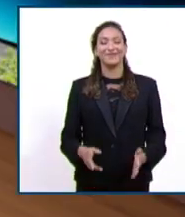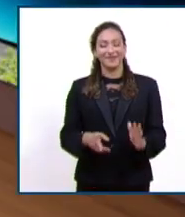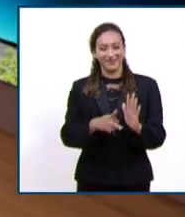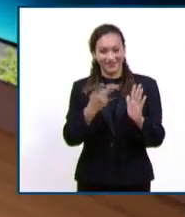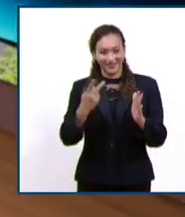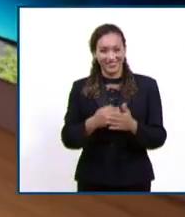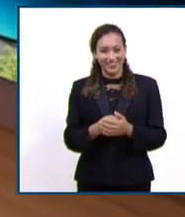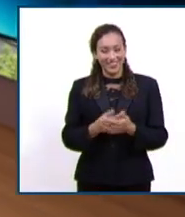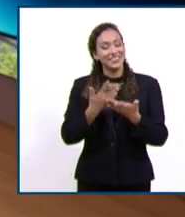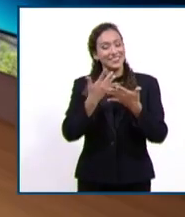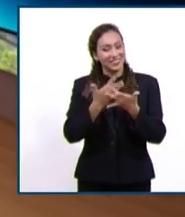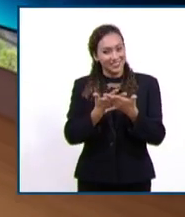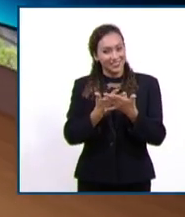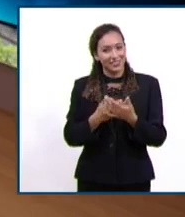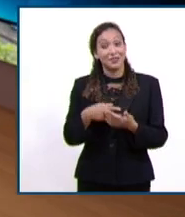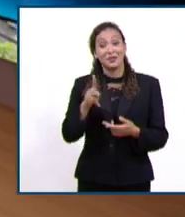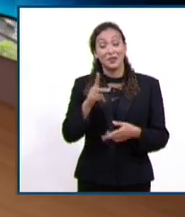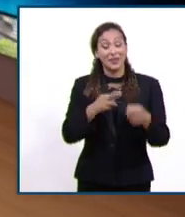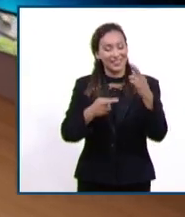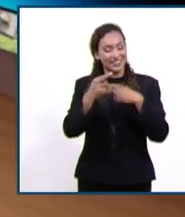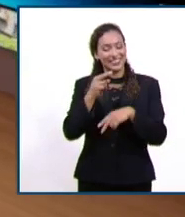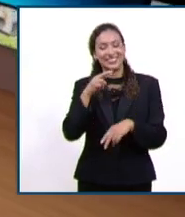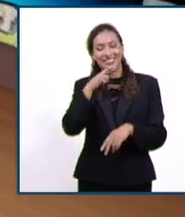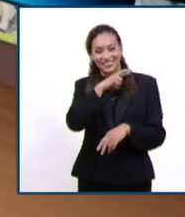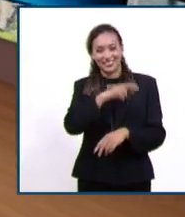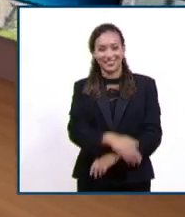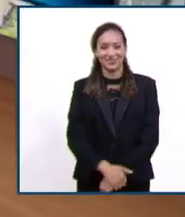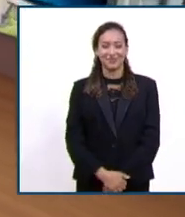Nuevamente vamos a un corte, pero regresamos de inmediato.